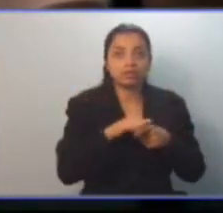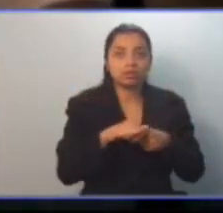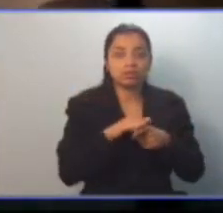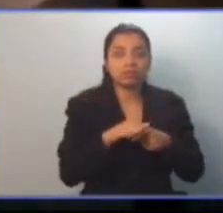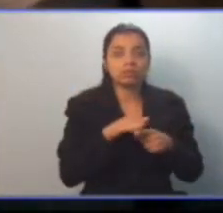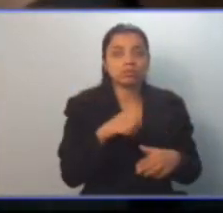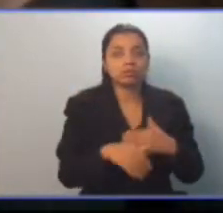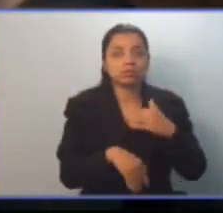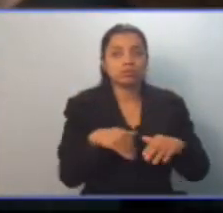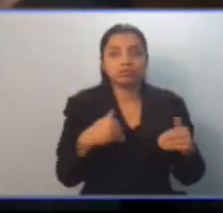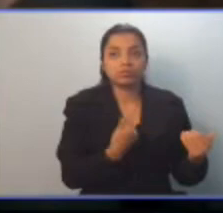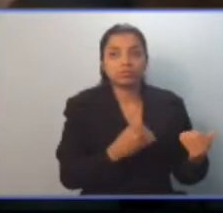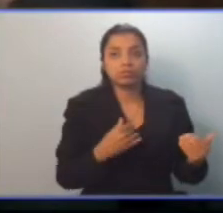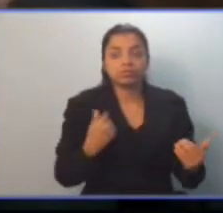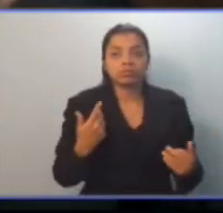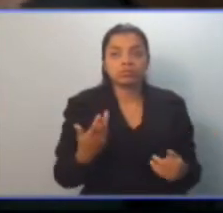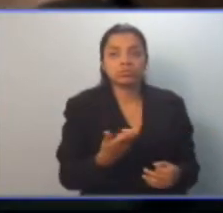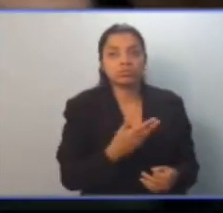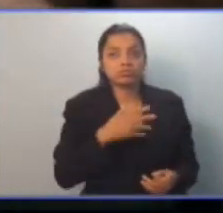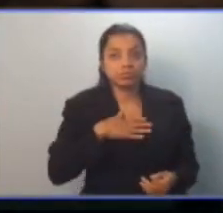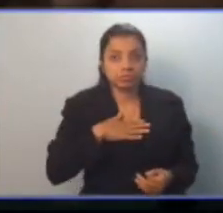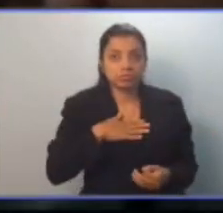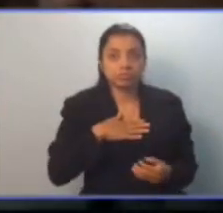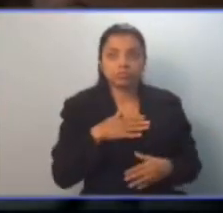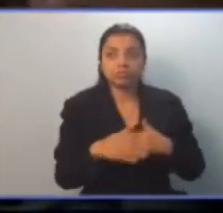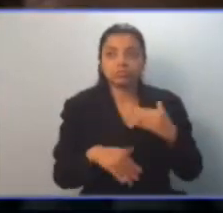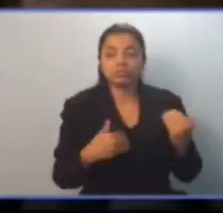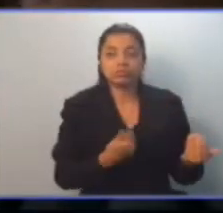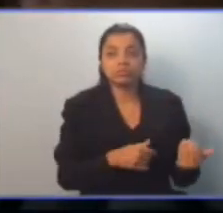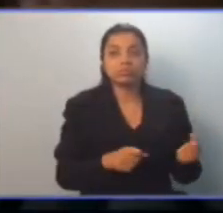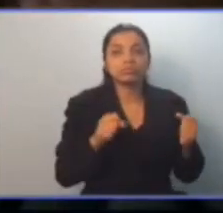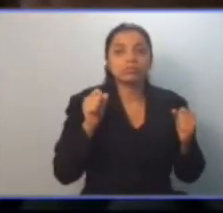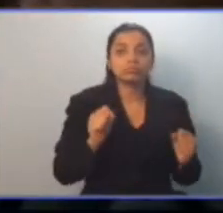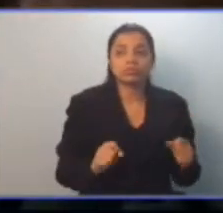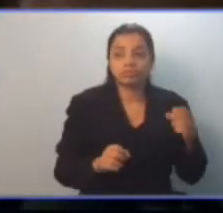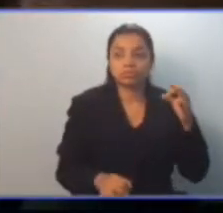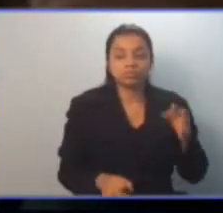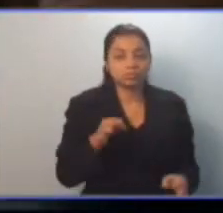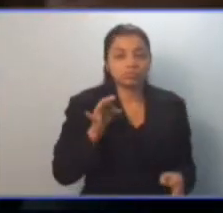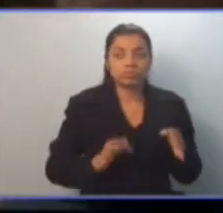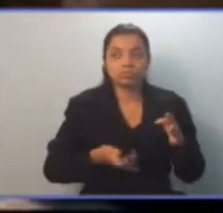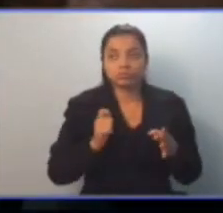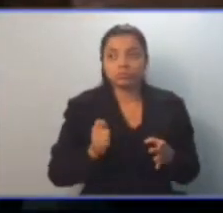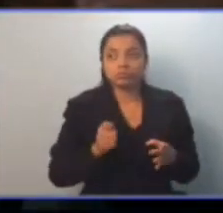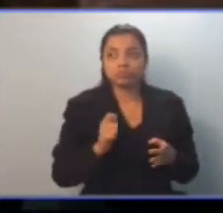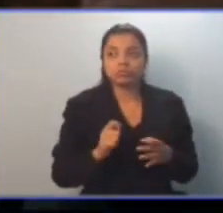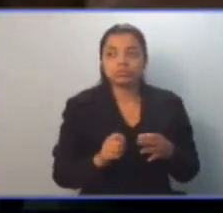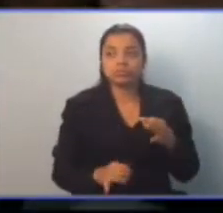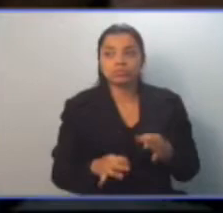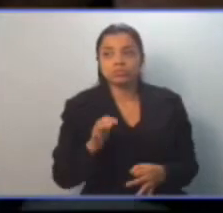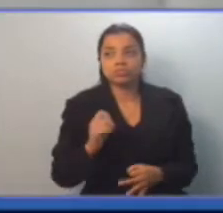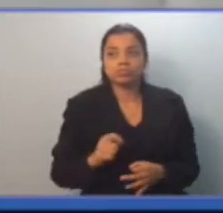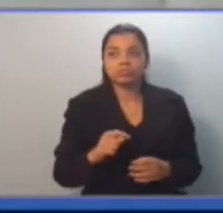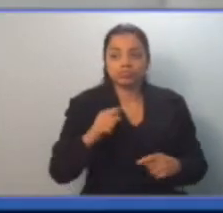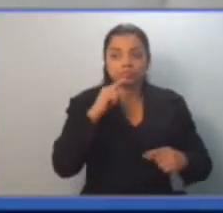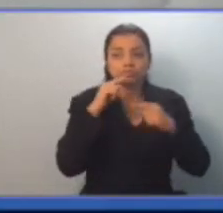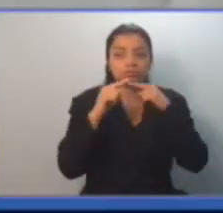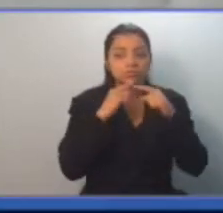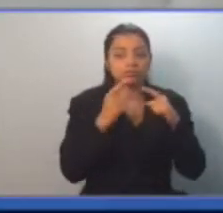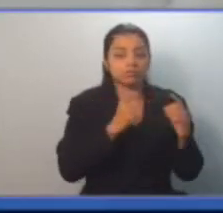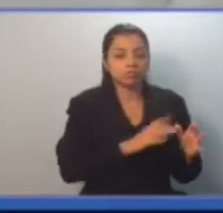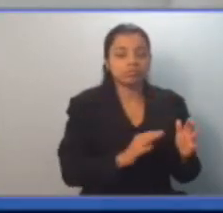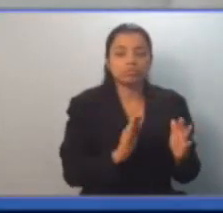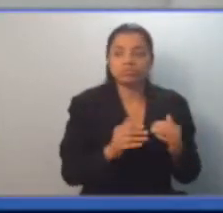La gestión de contenidos, los contenidos podrían ser jurídicos, contenidos judiciales, contenidos administrativos,